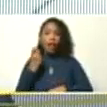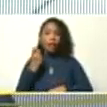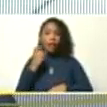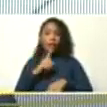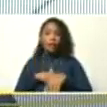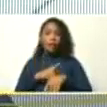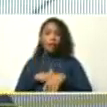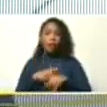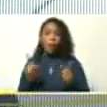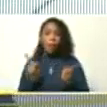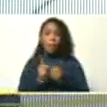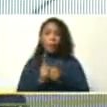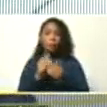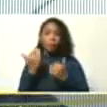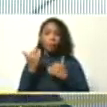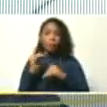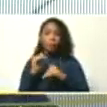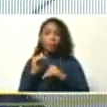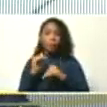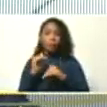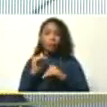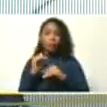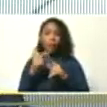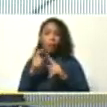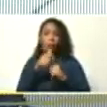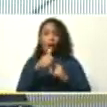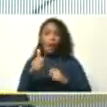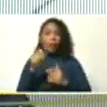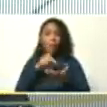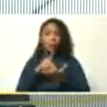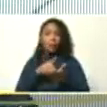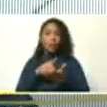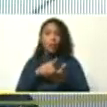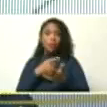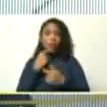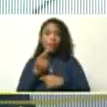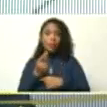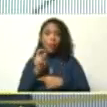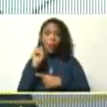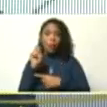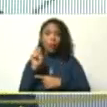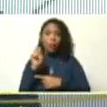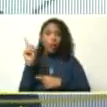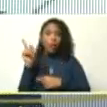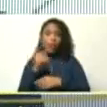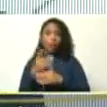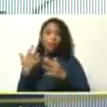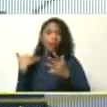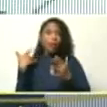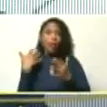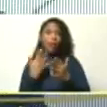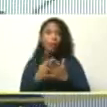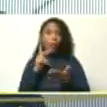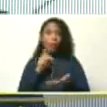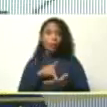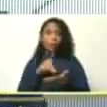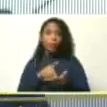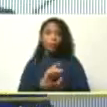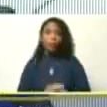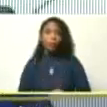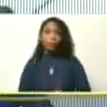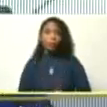intervención. Pero resulta que después de cada intervención venían los puntos previos, que solían ser tan largos como las intervenciones,